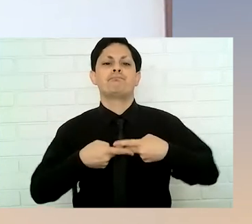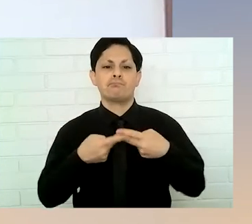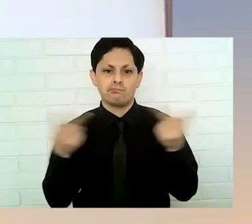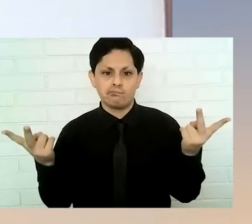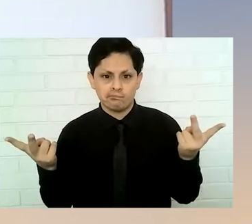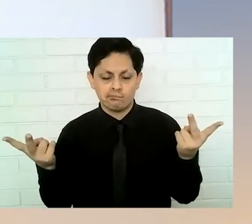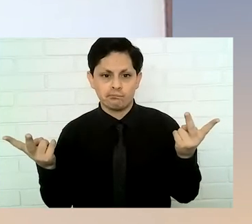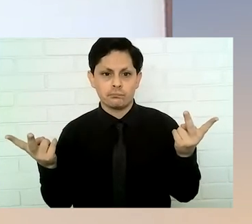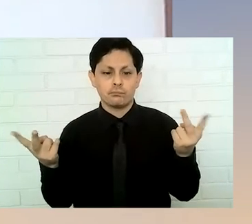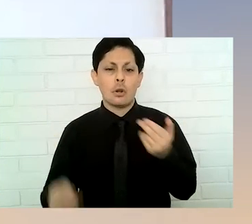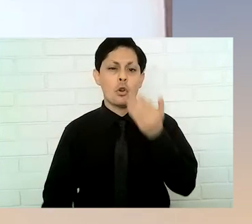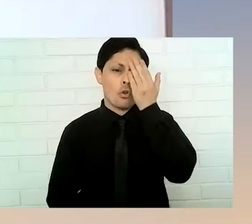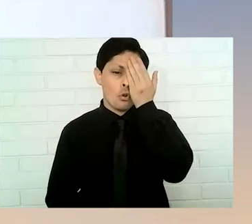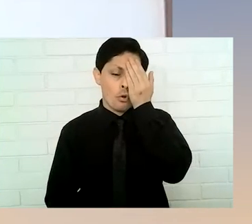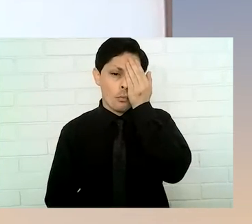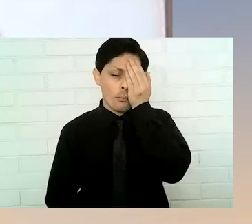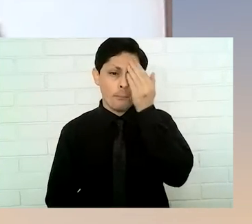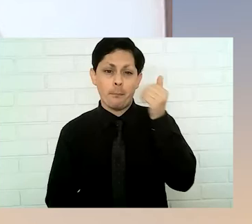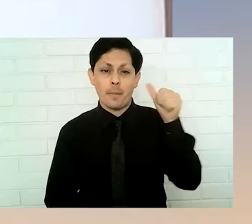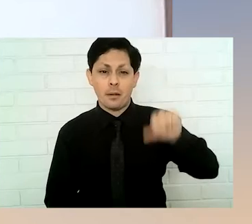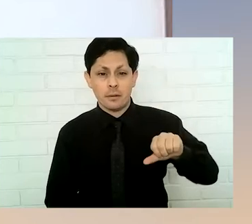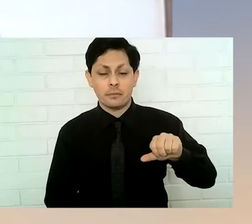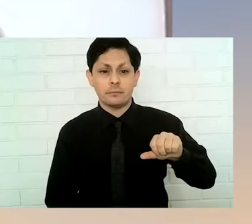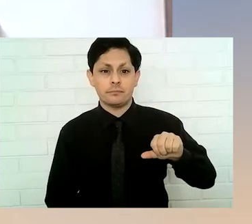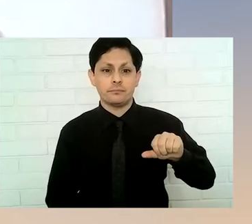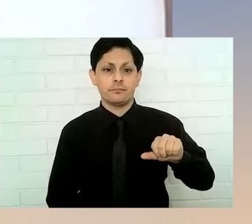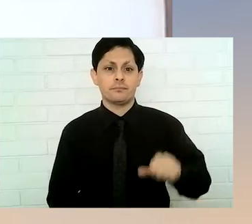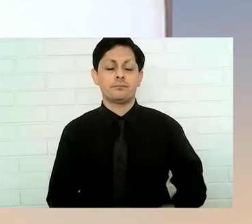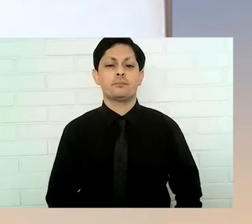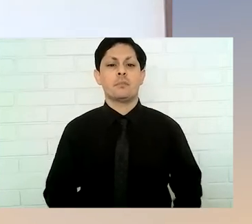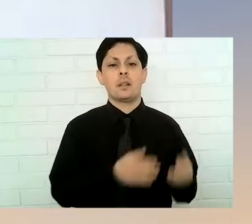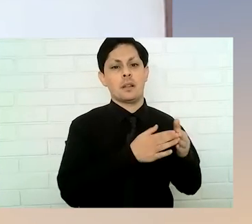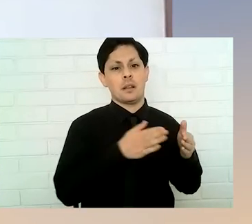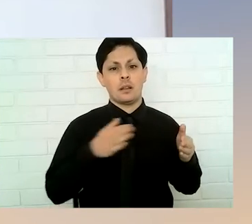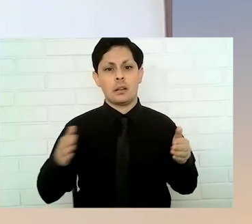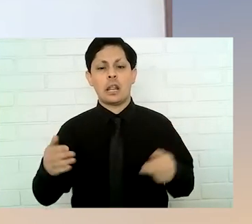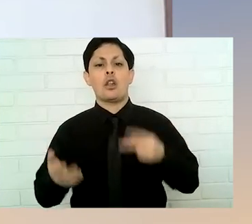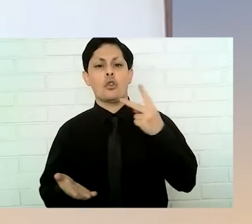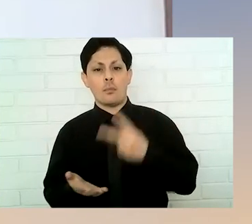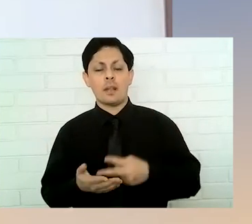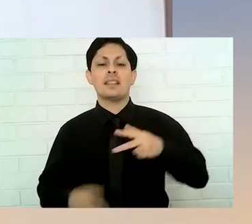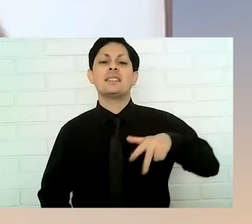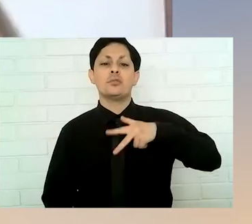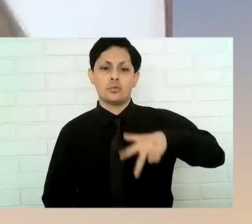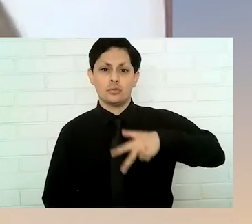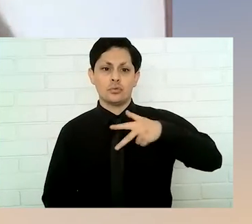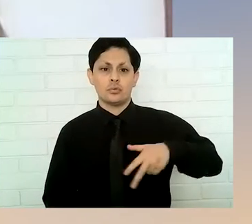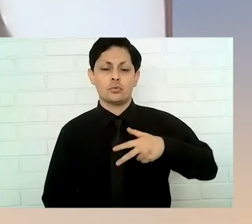Y saben, lo peor es que no hemos remontado todavía. Hasta el año 2018 teníamos